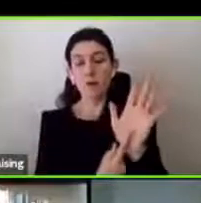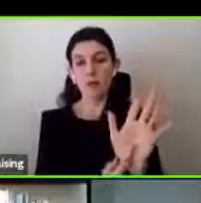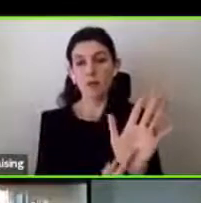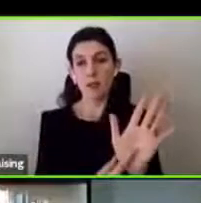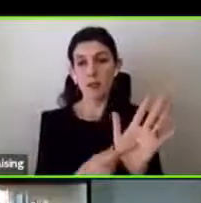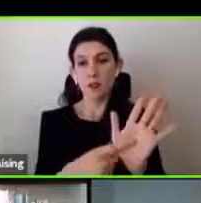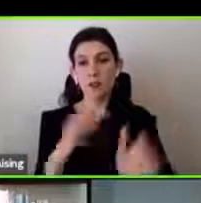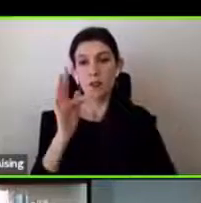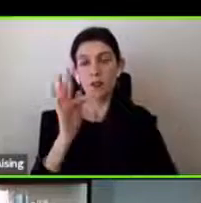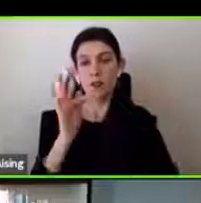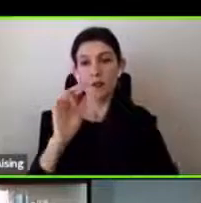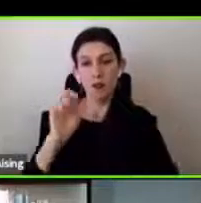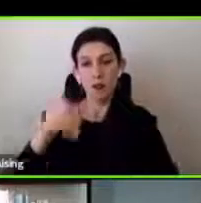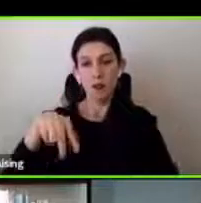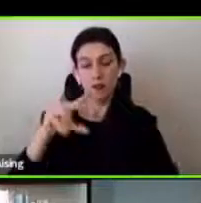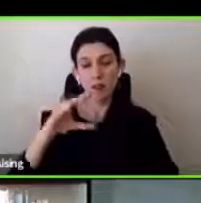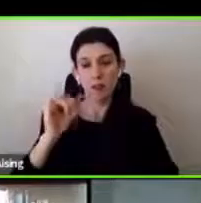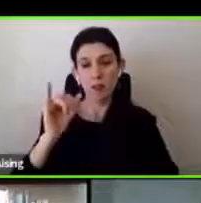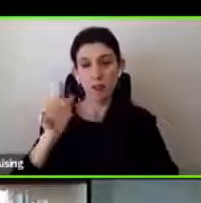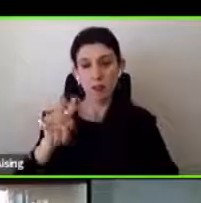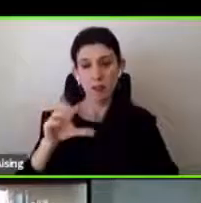Francisco.